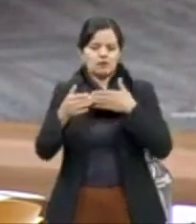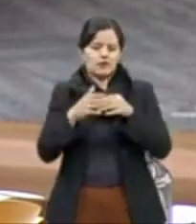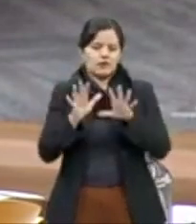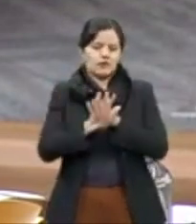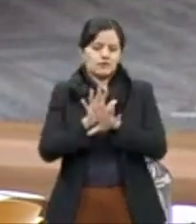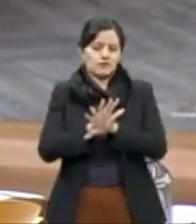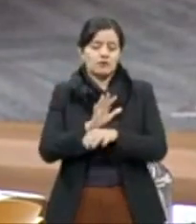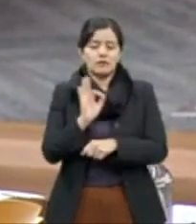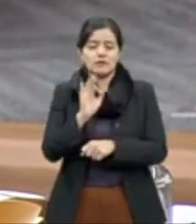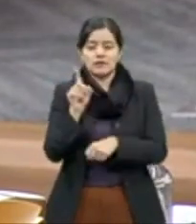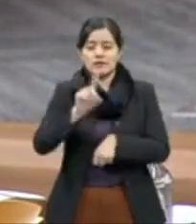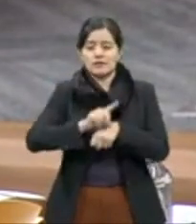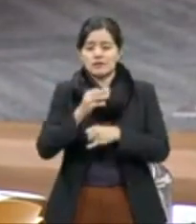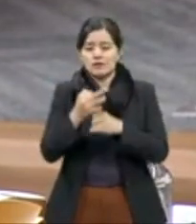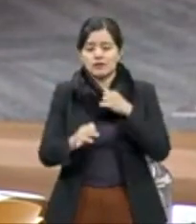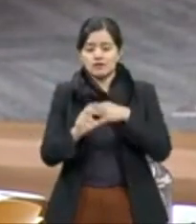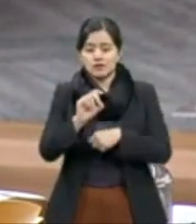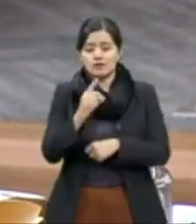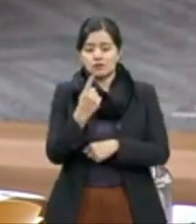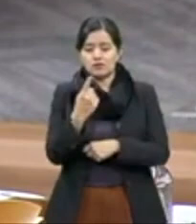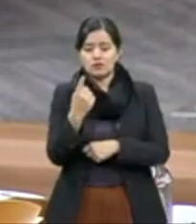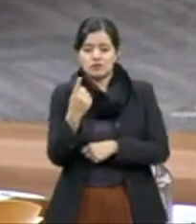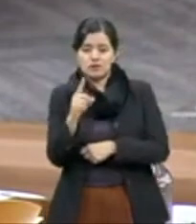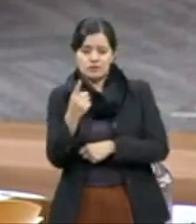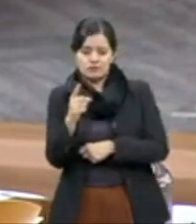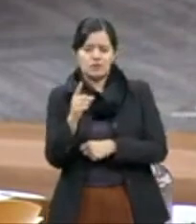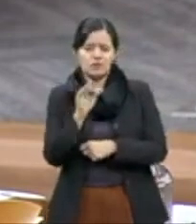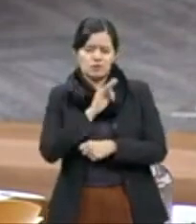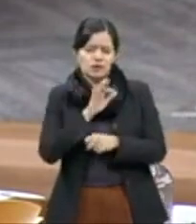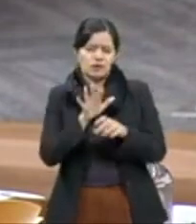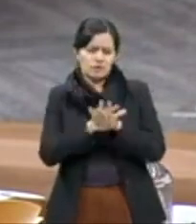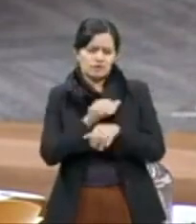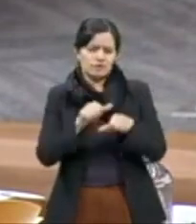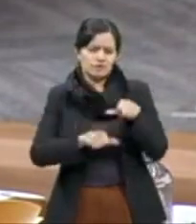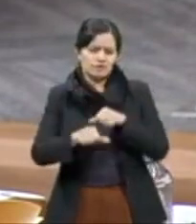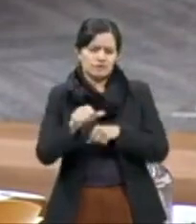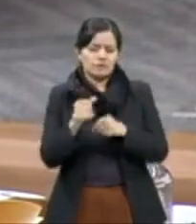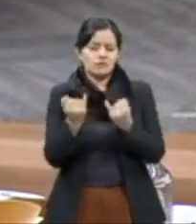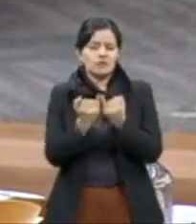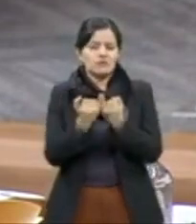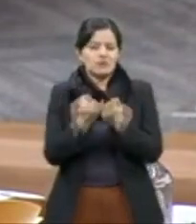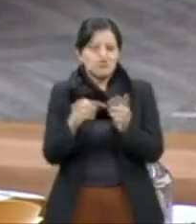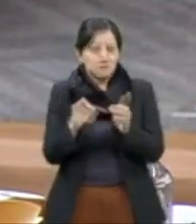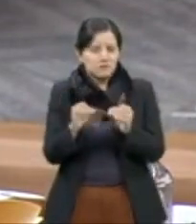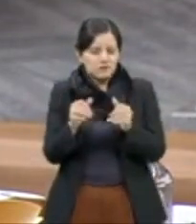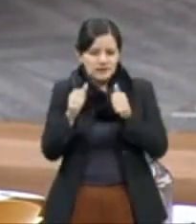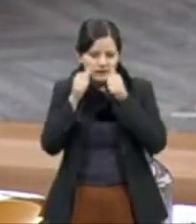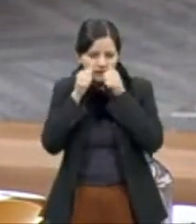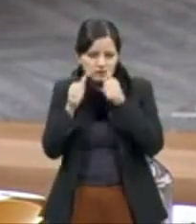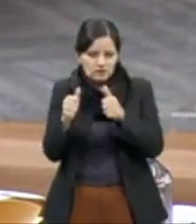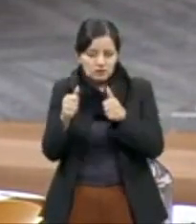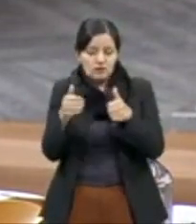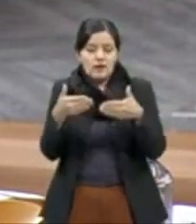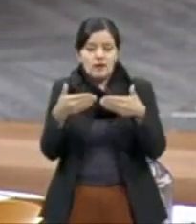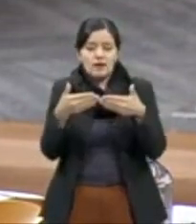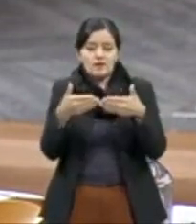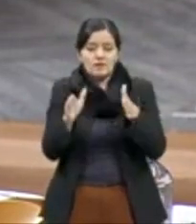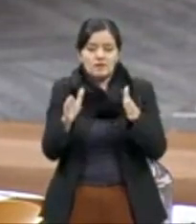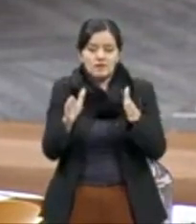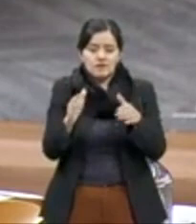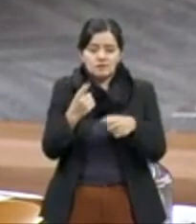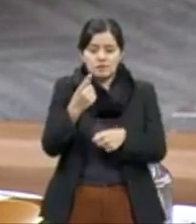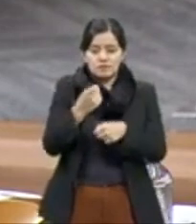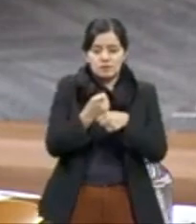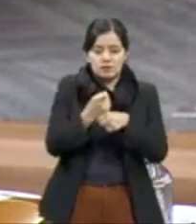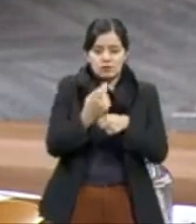vigencia sea el 31 de diciembre de 2023. A esto hay que agregar que los módulos de atención ciudadana abren también desde el